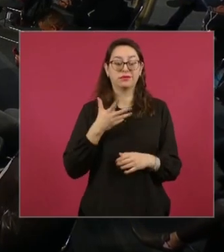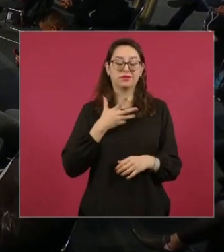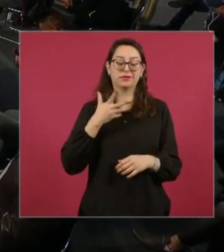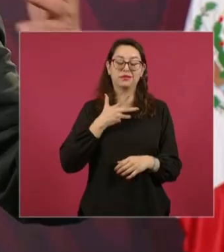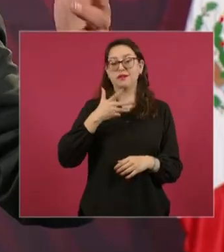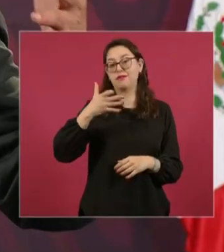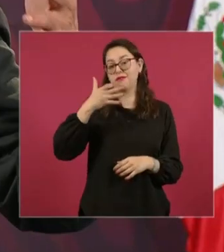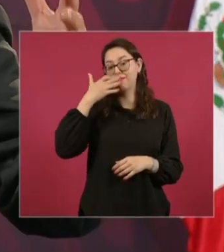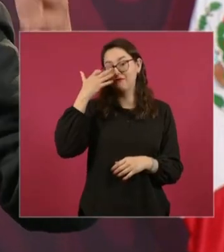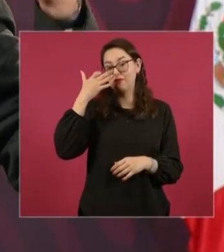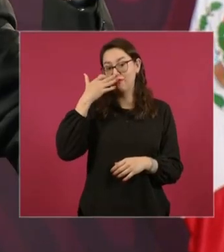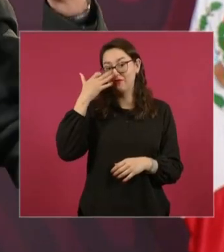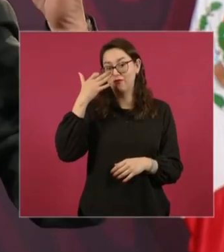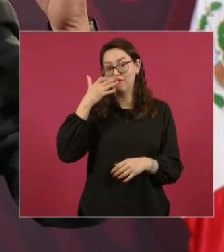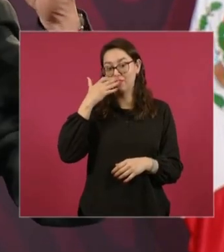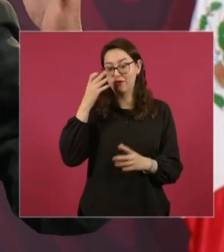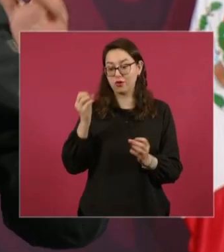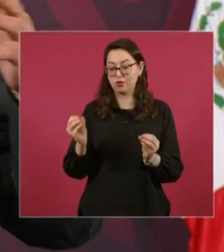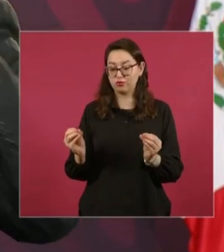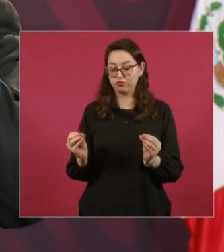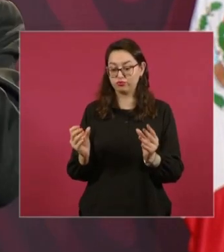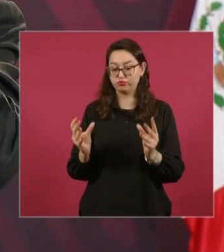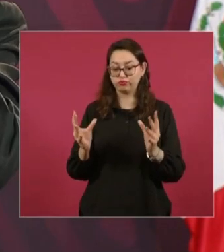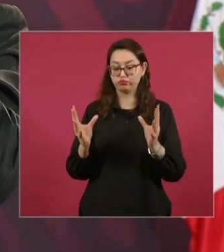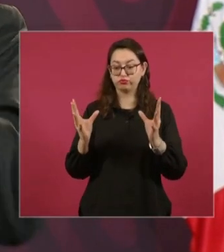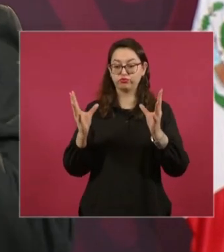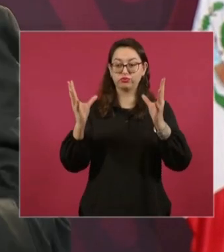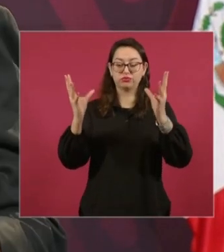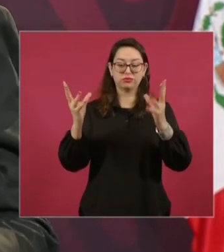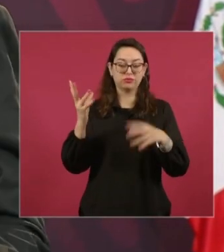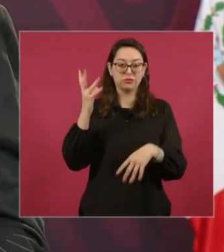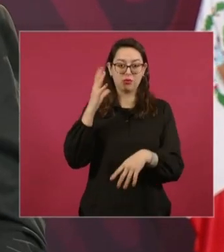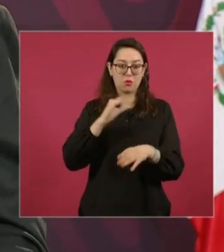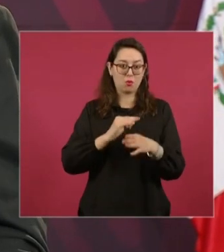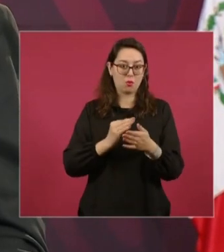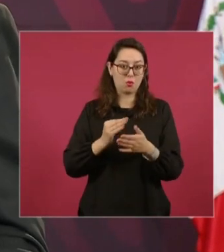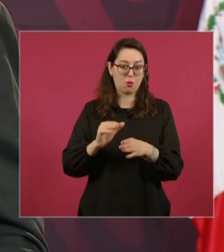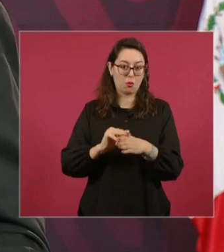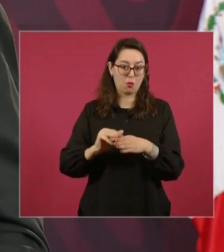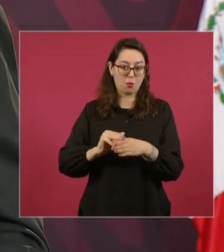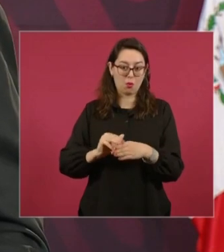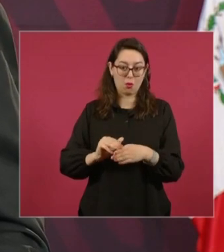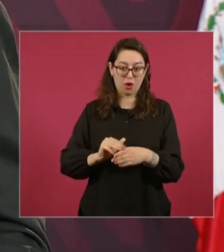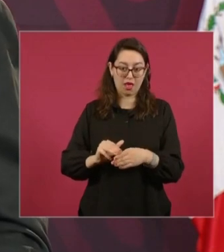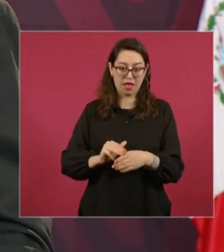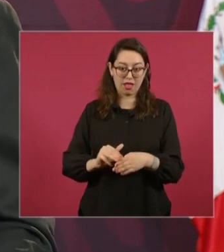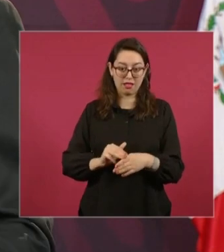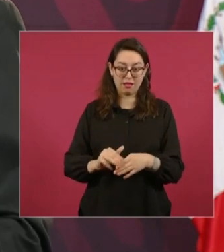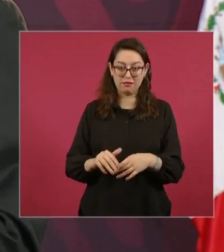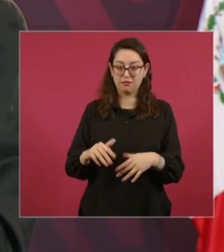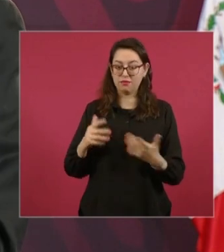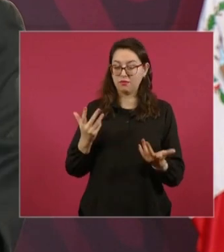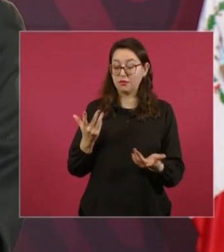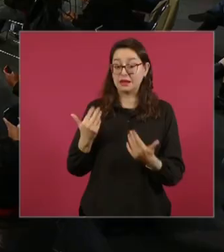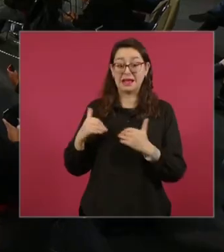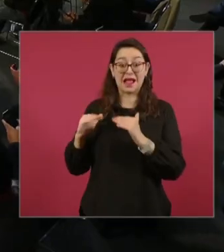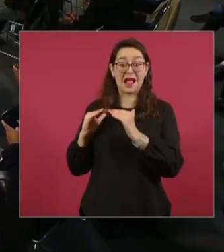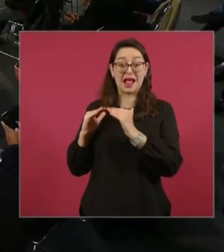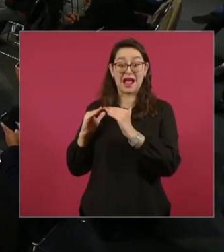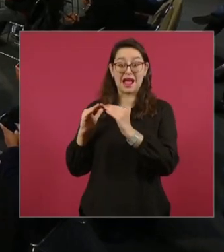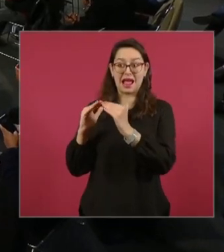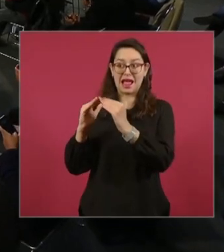bugambilias en las casas, y esto solamente no es para presumir, ¿no?, de que